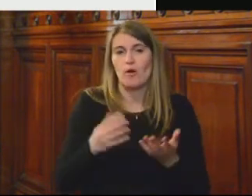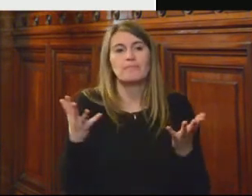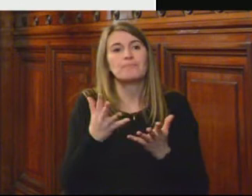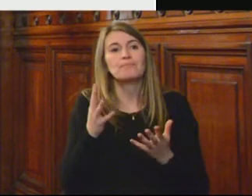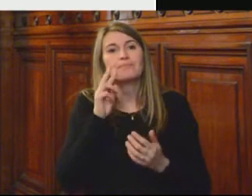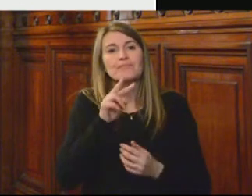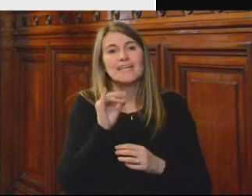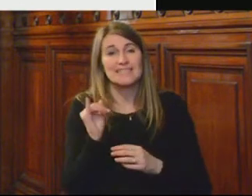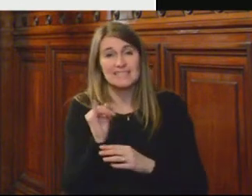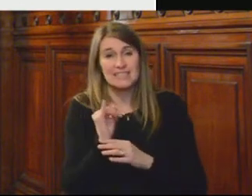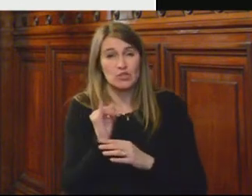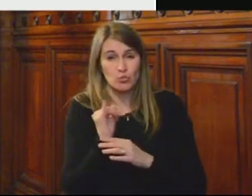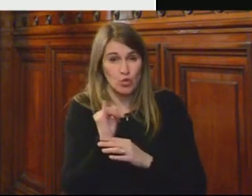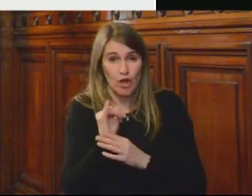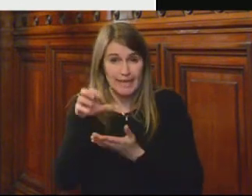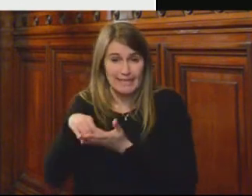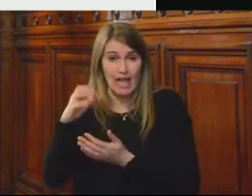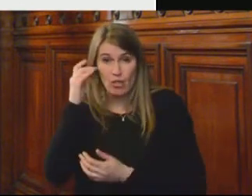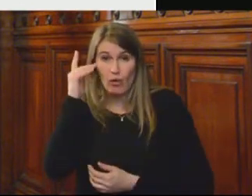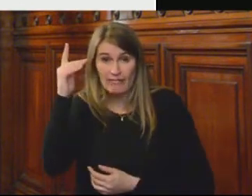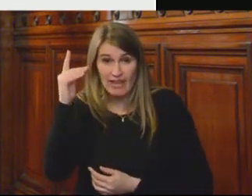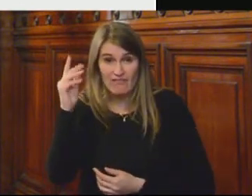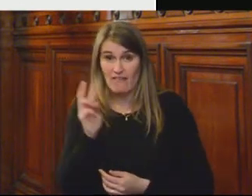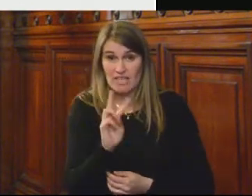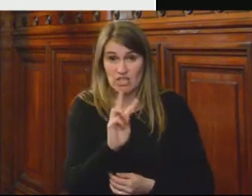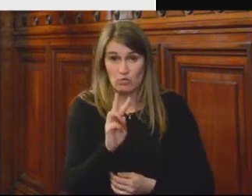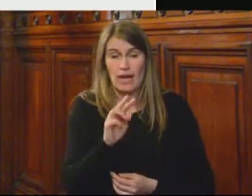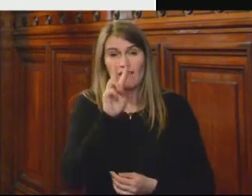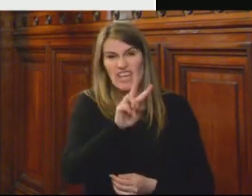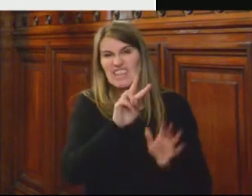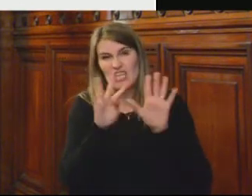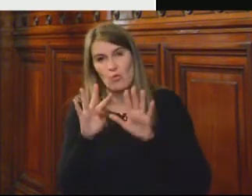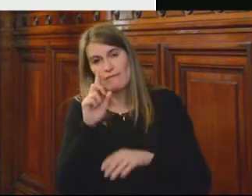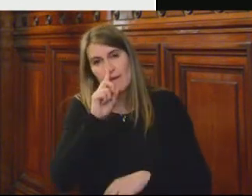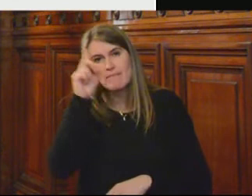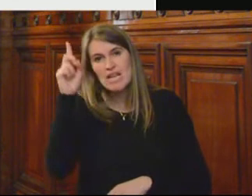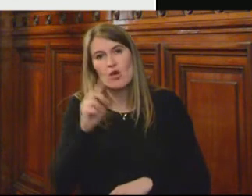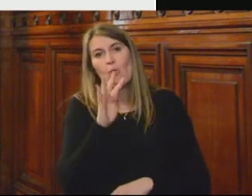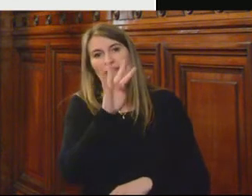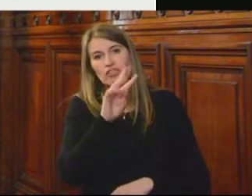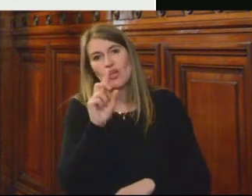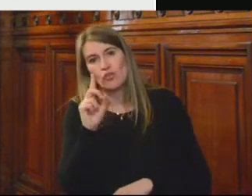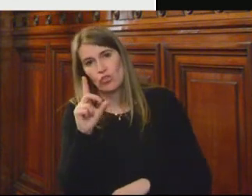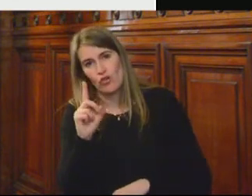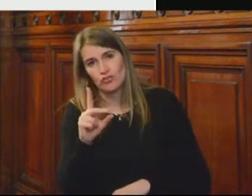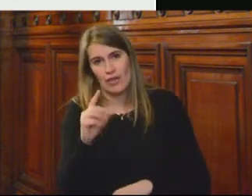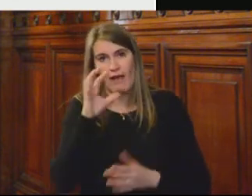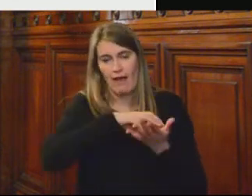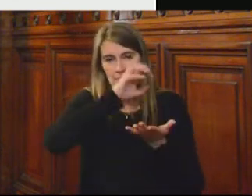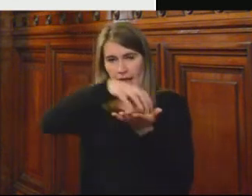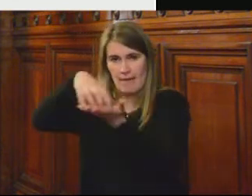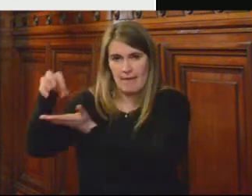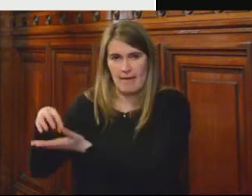instituciones educativas en Venezuela, hay 29.412 instituciones educativas.